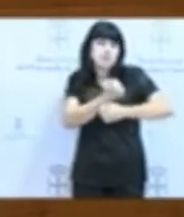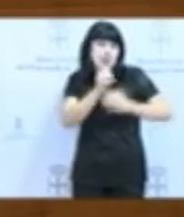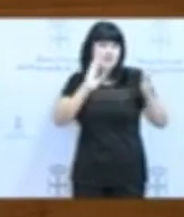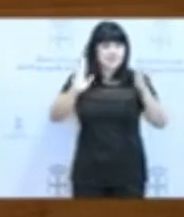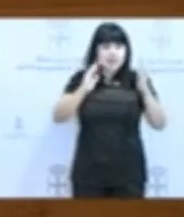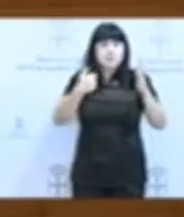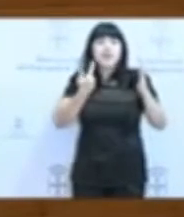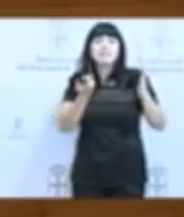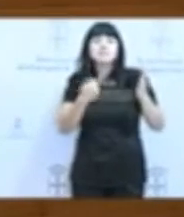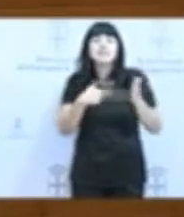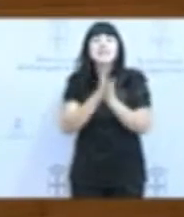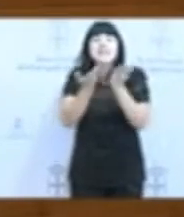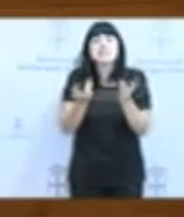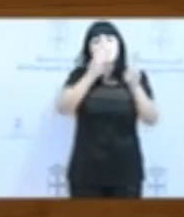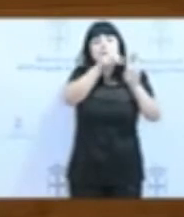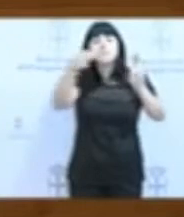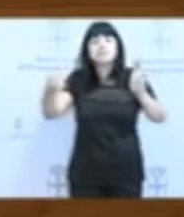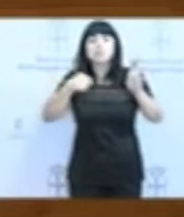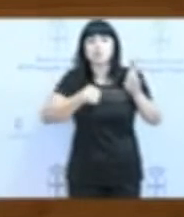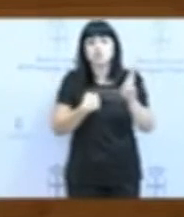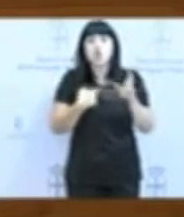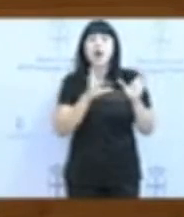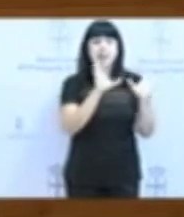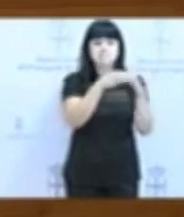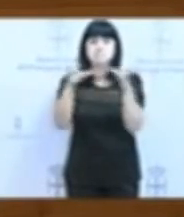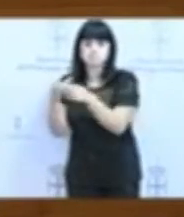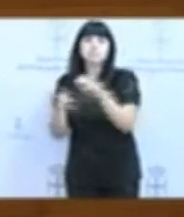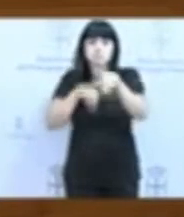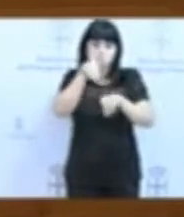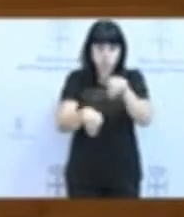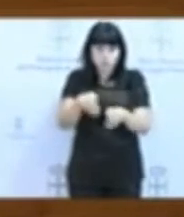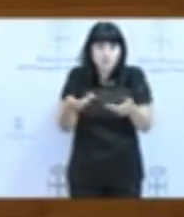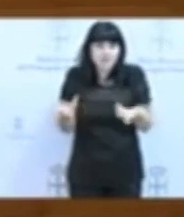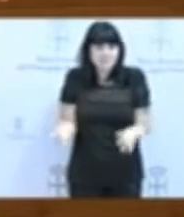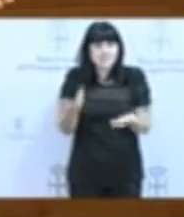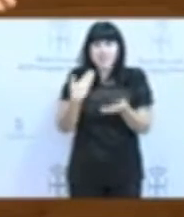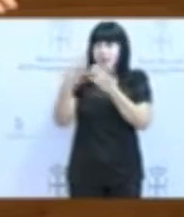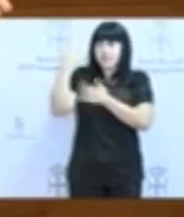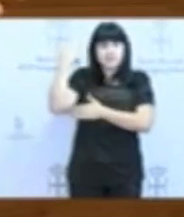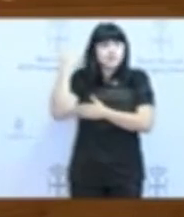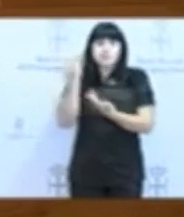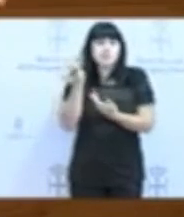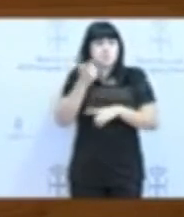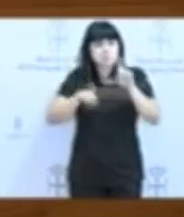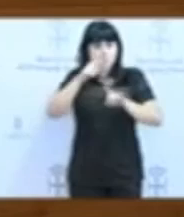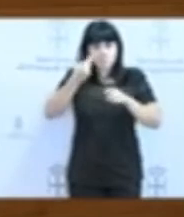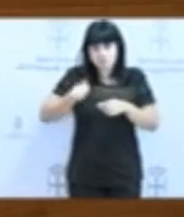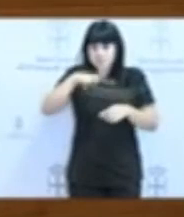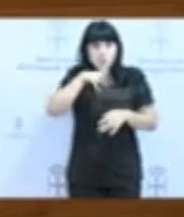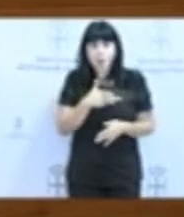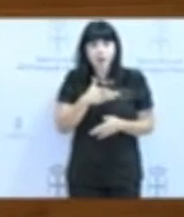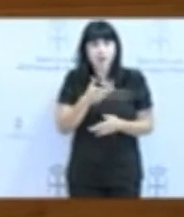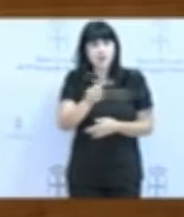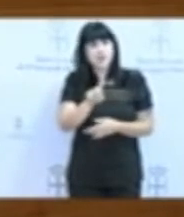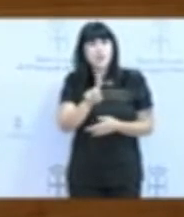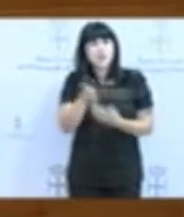al bipartidismo. Y es que es verdad, con el bipartidismo estos líos no pasaban. Qué bien se vivía con el